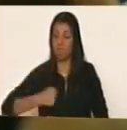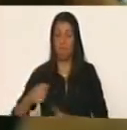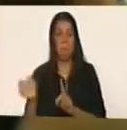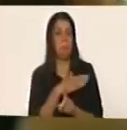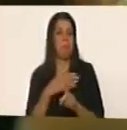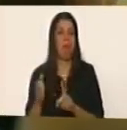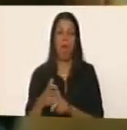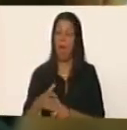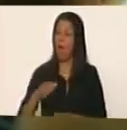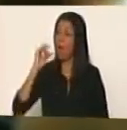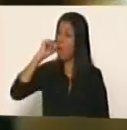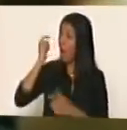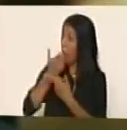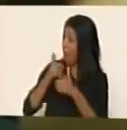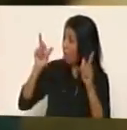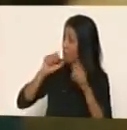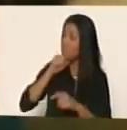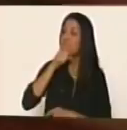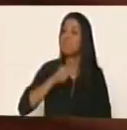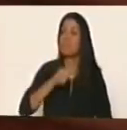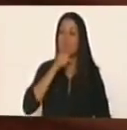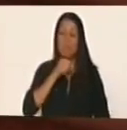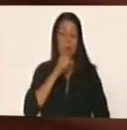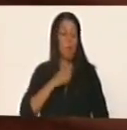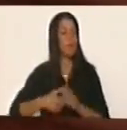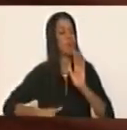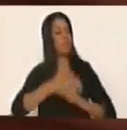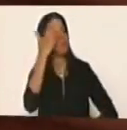buscar su camino aquí.